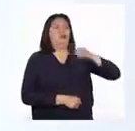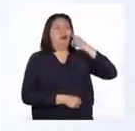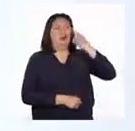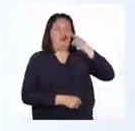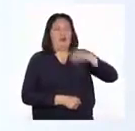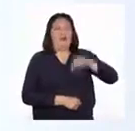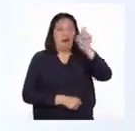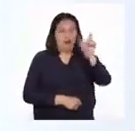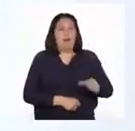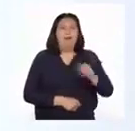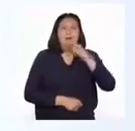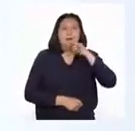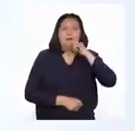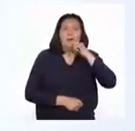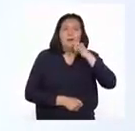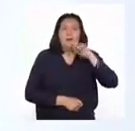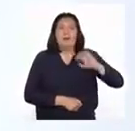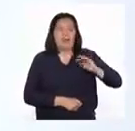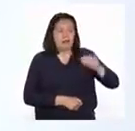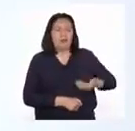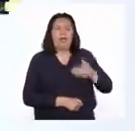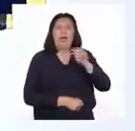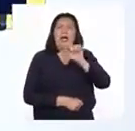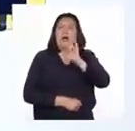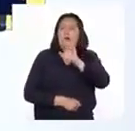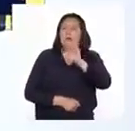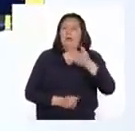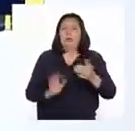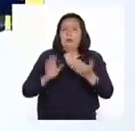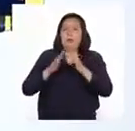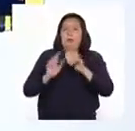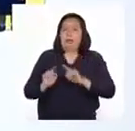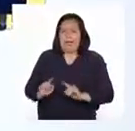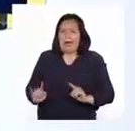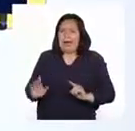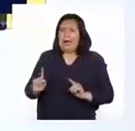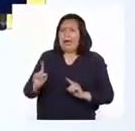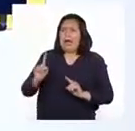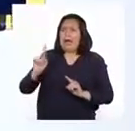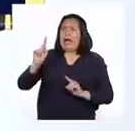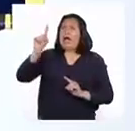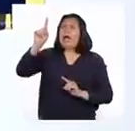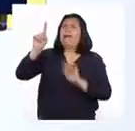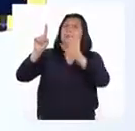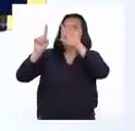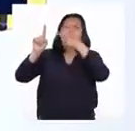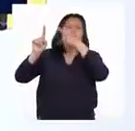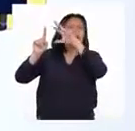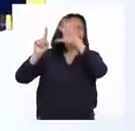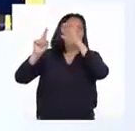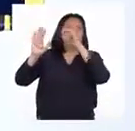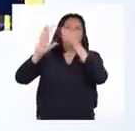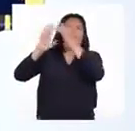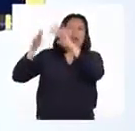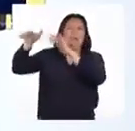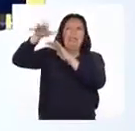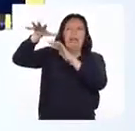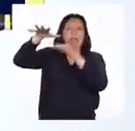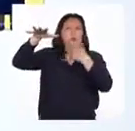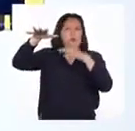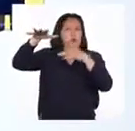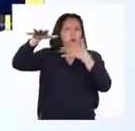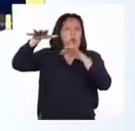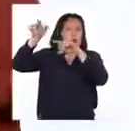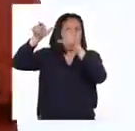a la señora Aurea. Ella vive en una comunidad a 3.800 metros sobre el nivel del mar, una zona